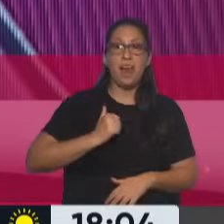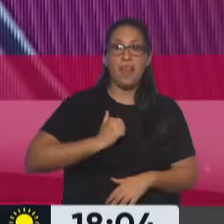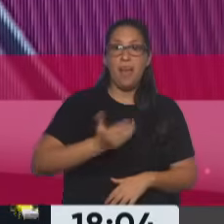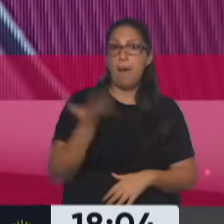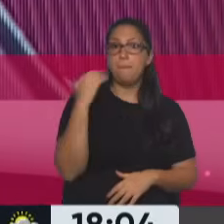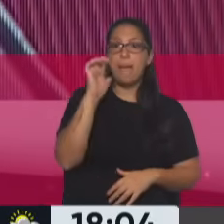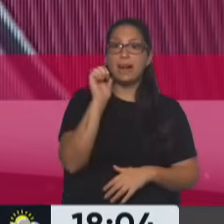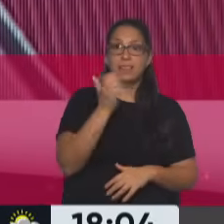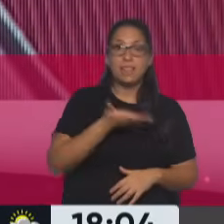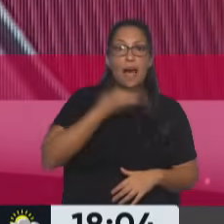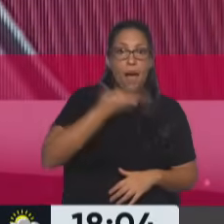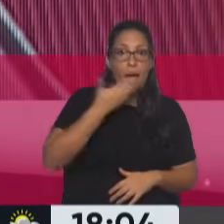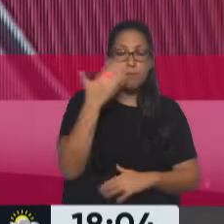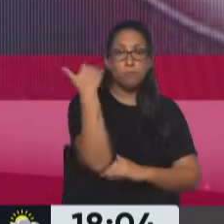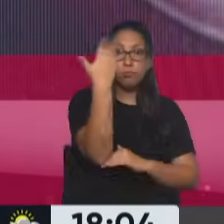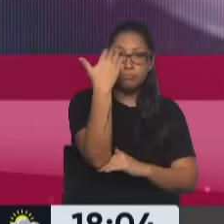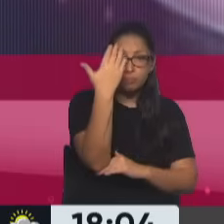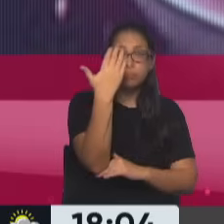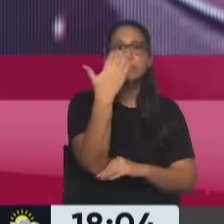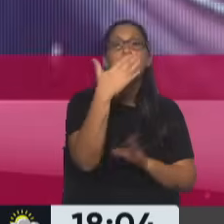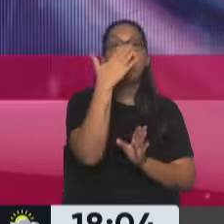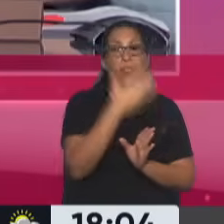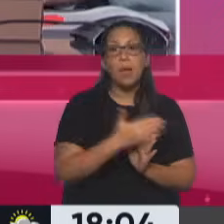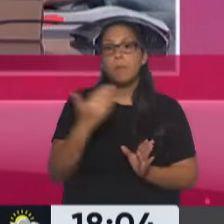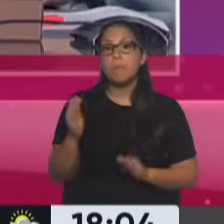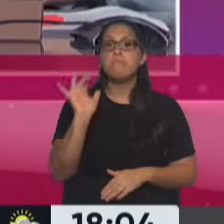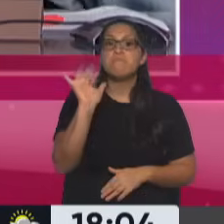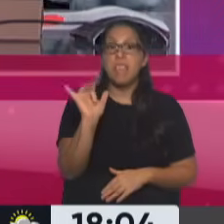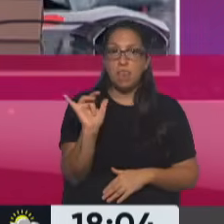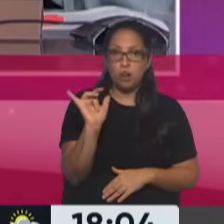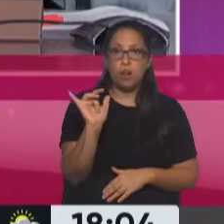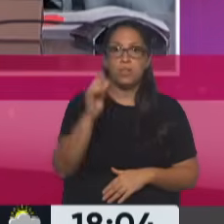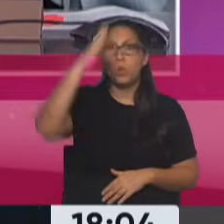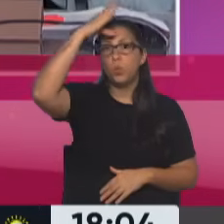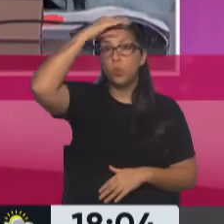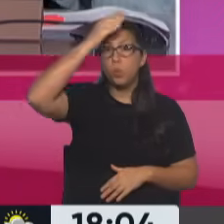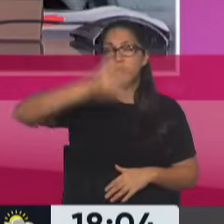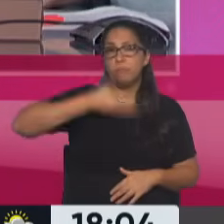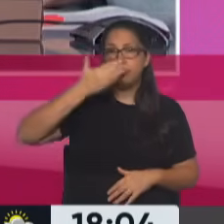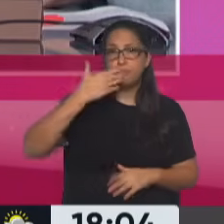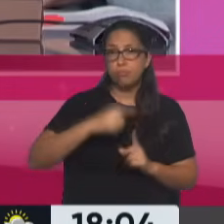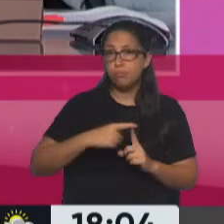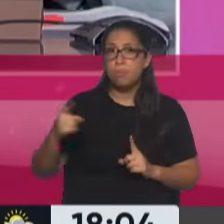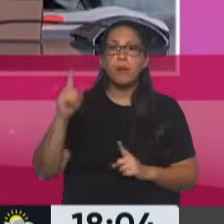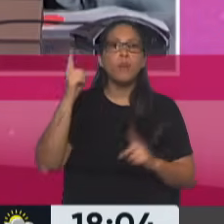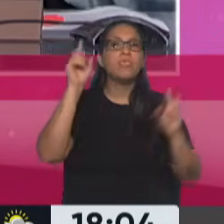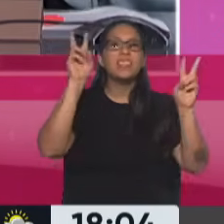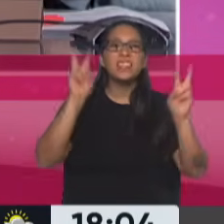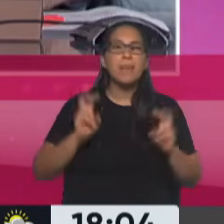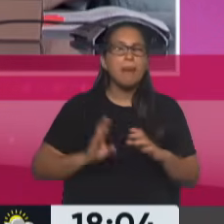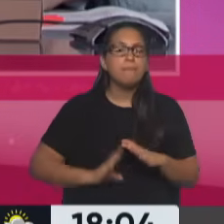martes, antes, o sea, previo al discurso de Donald Trump, que lo hizo el miércoles. Diría al menos un punto central que, si bien